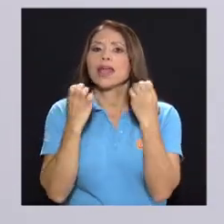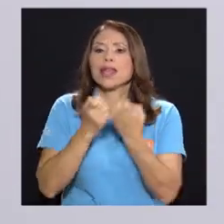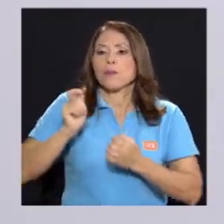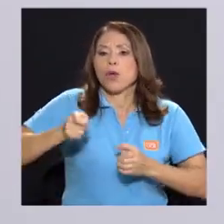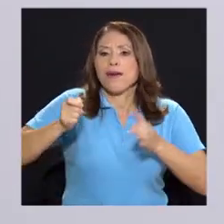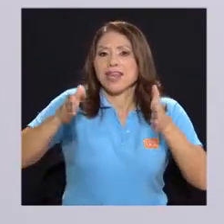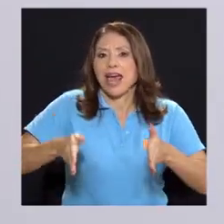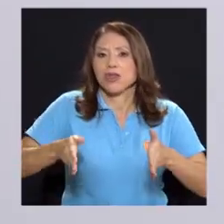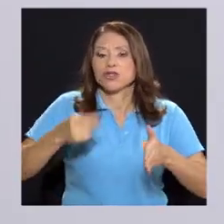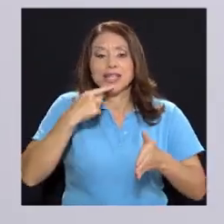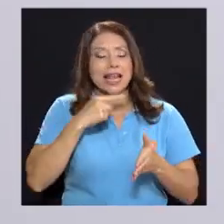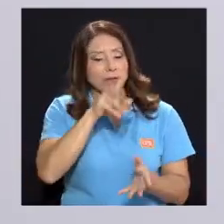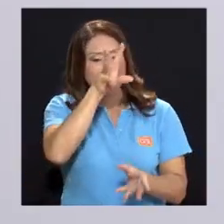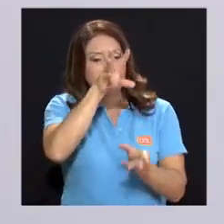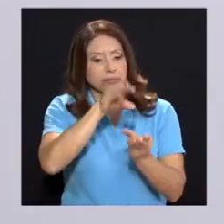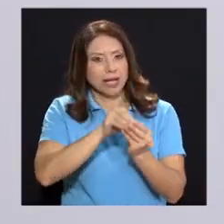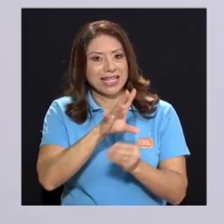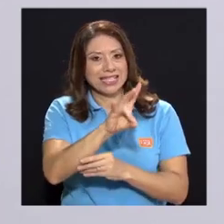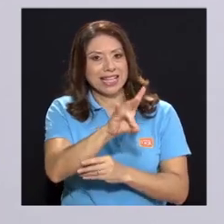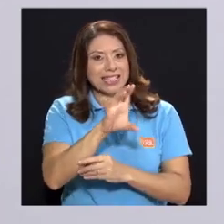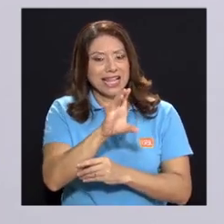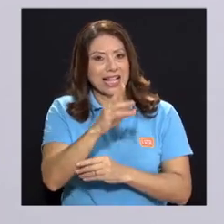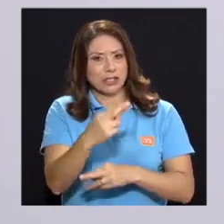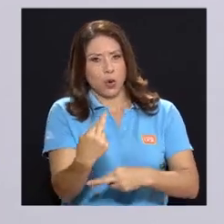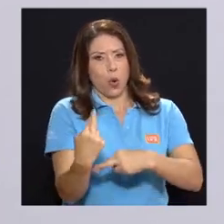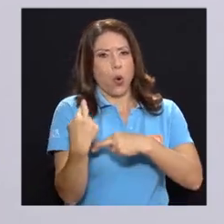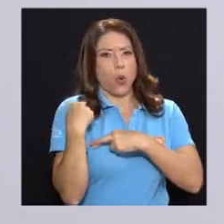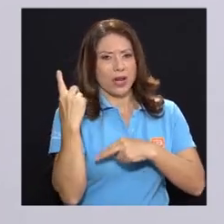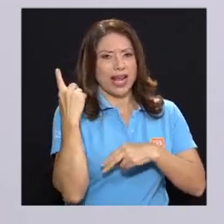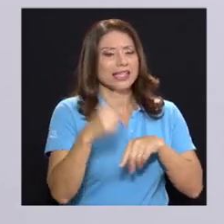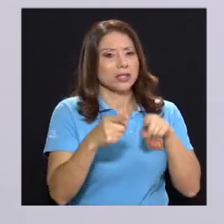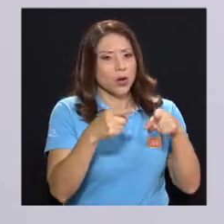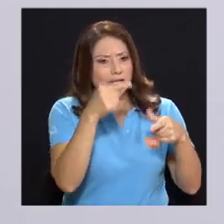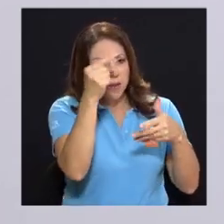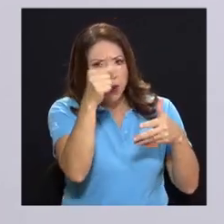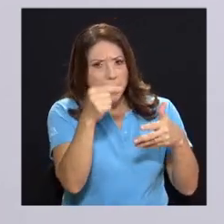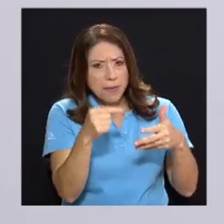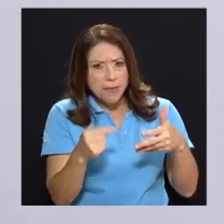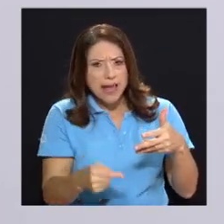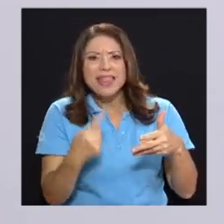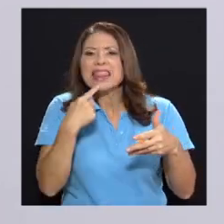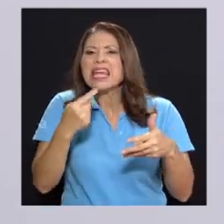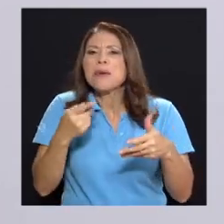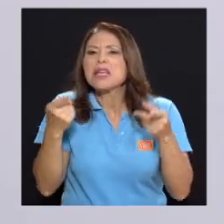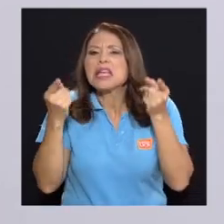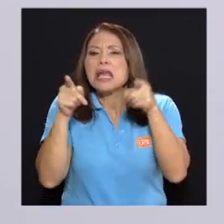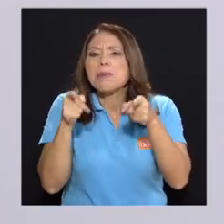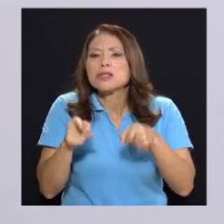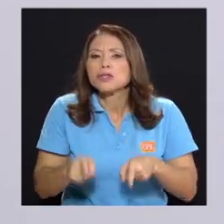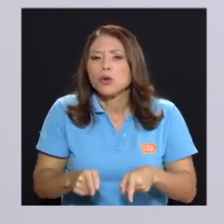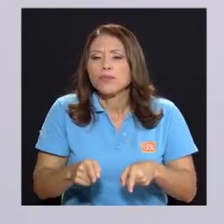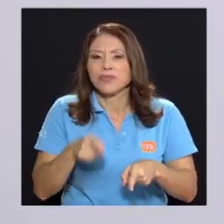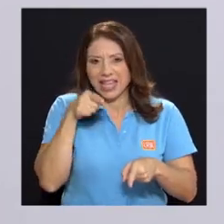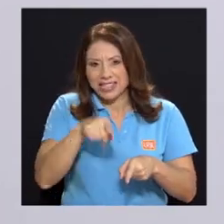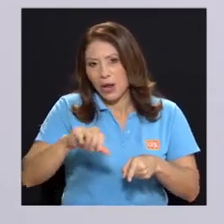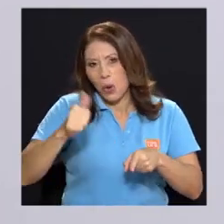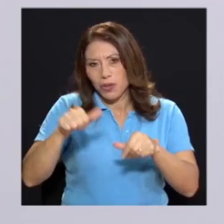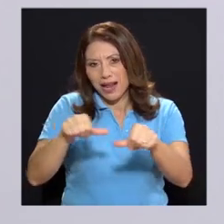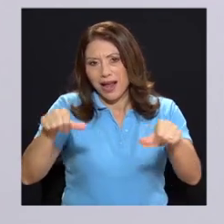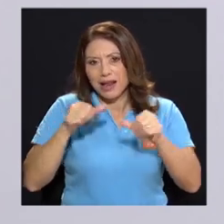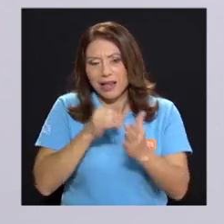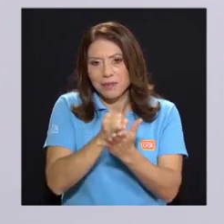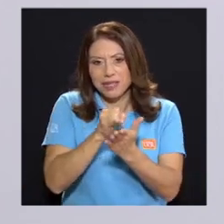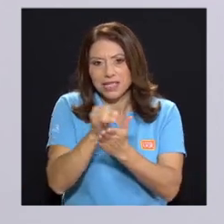obligación de las setecientas dígame qué fue lo que pasó ese fue otro área investigación un área de investigación que